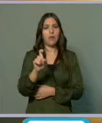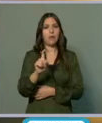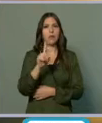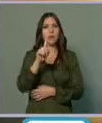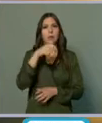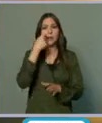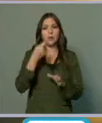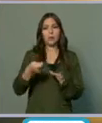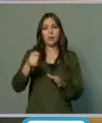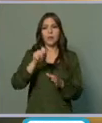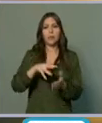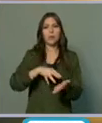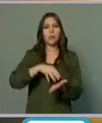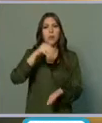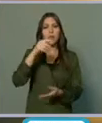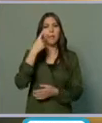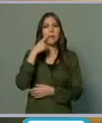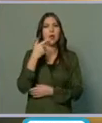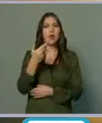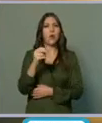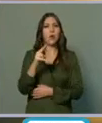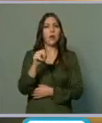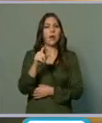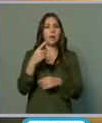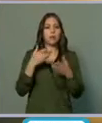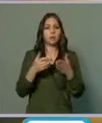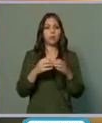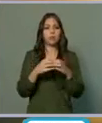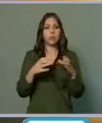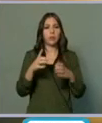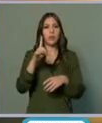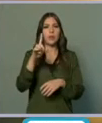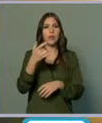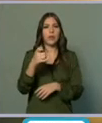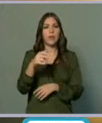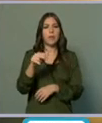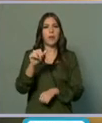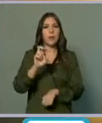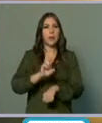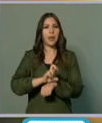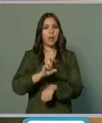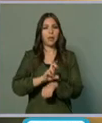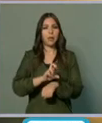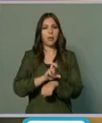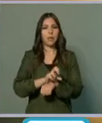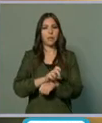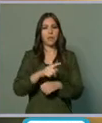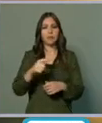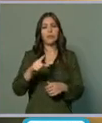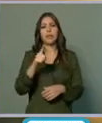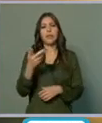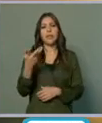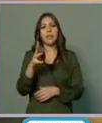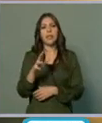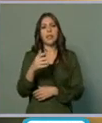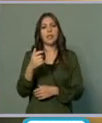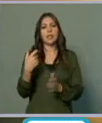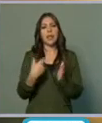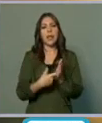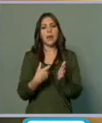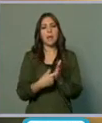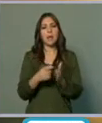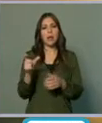una cucharadita de polvo para hornear, una yema de huevo, para cubrir la tempura 10 piezas de camarón